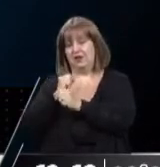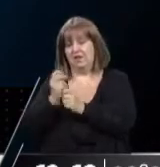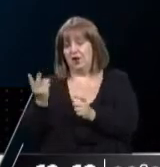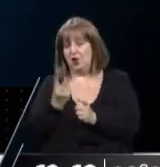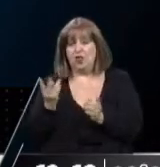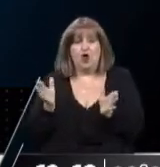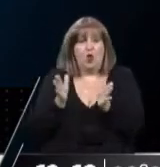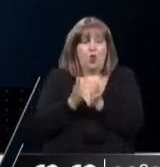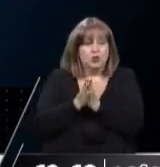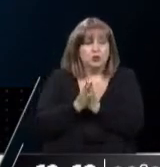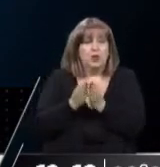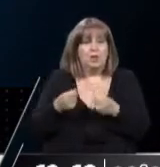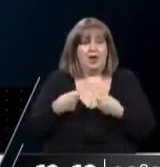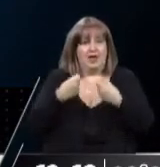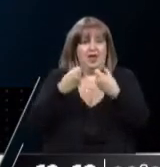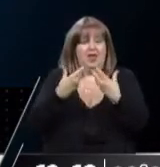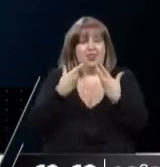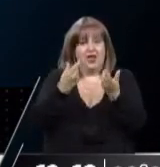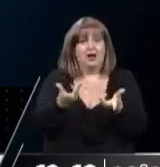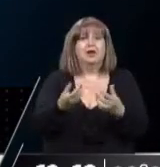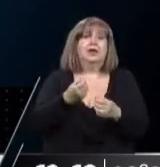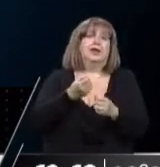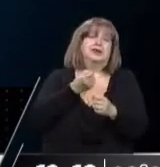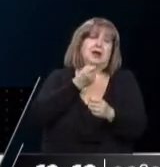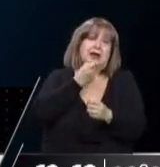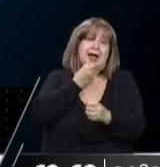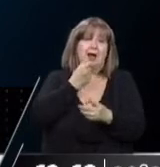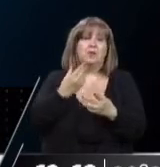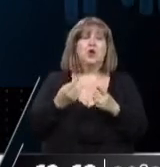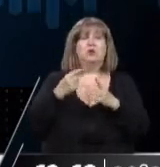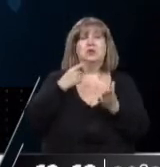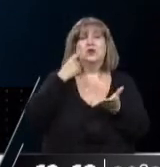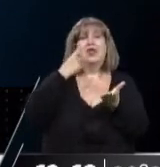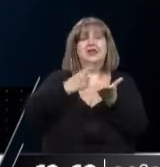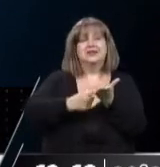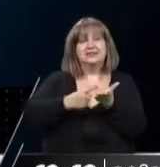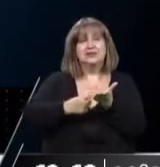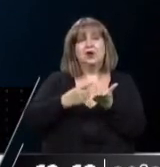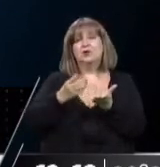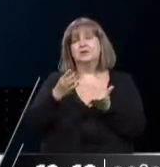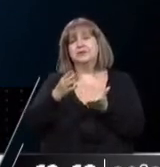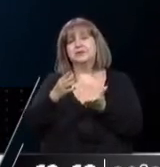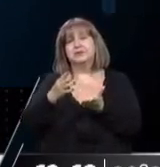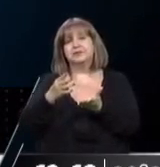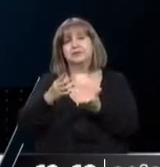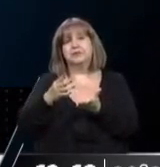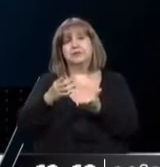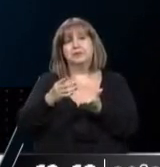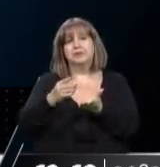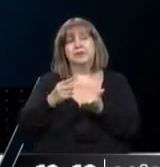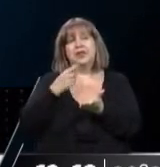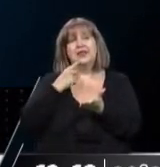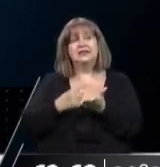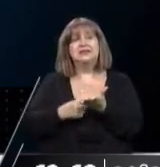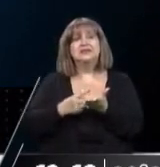instrumentos concretos, como por ejemplo una directiva al sistema, digamos, para reformular